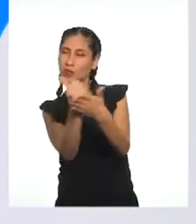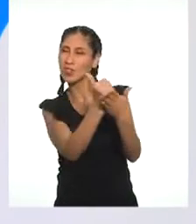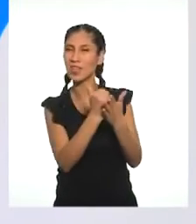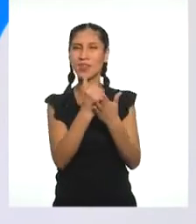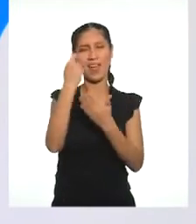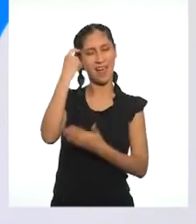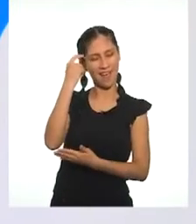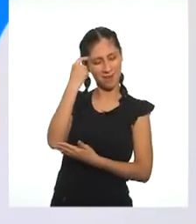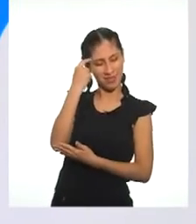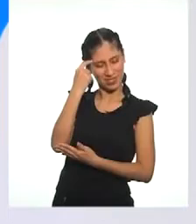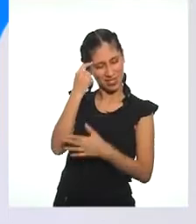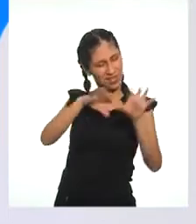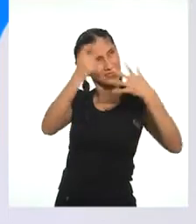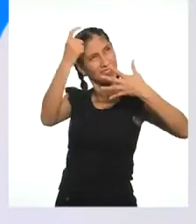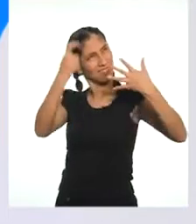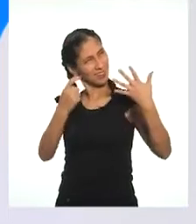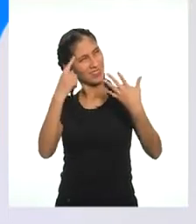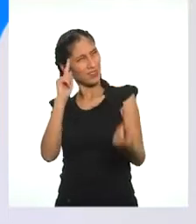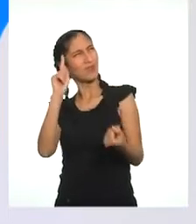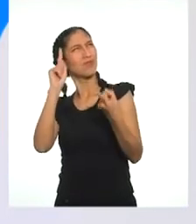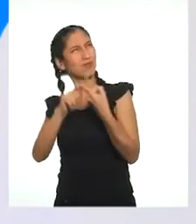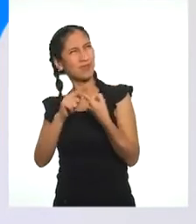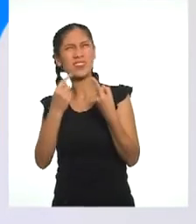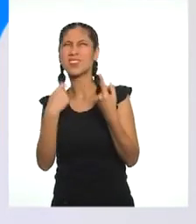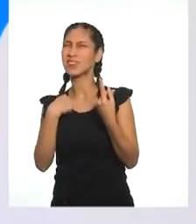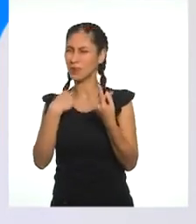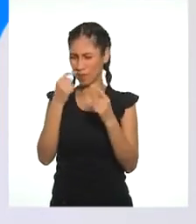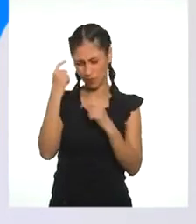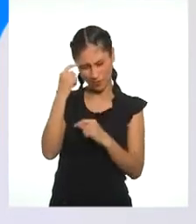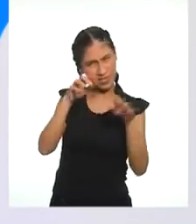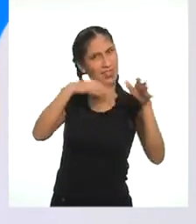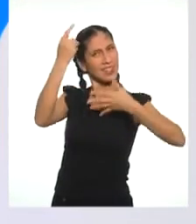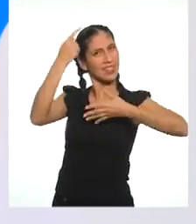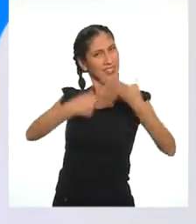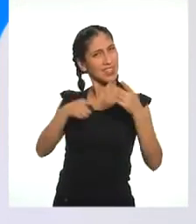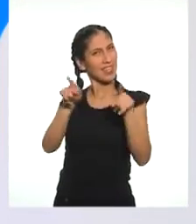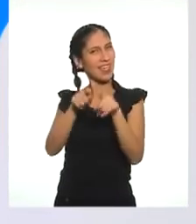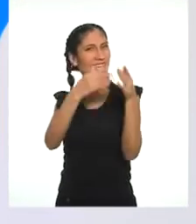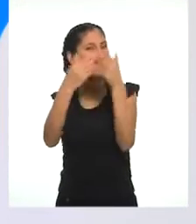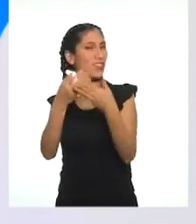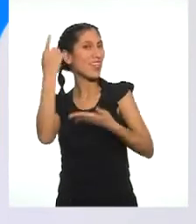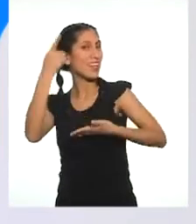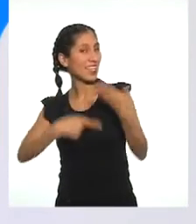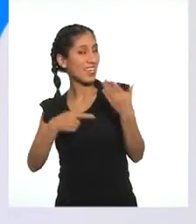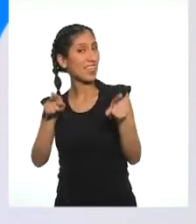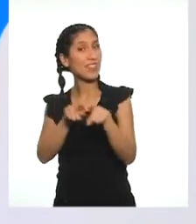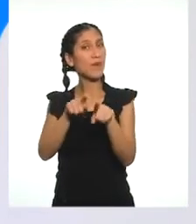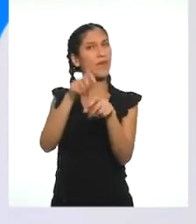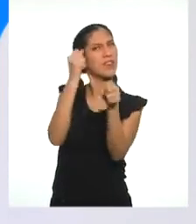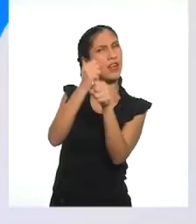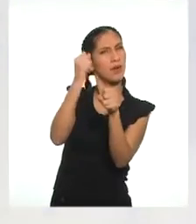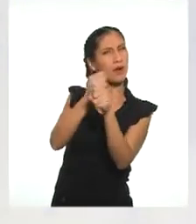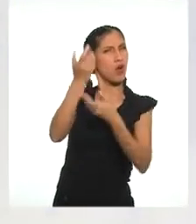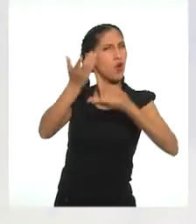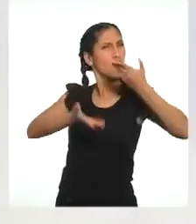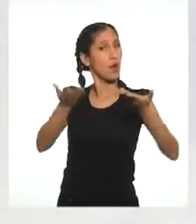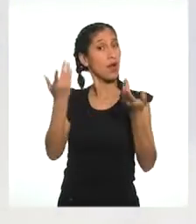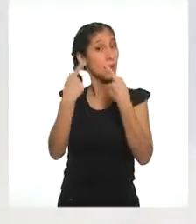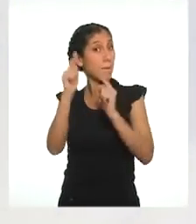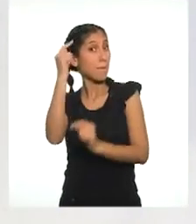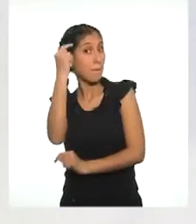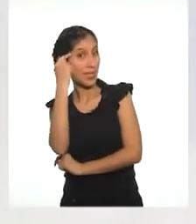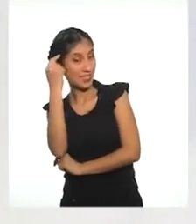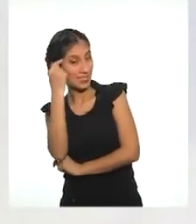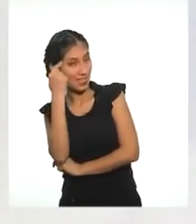tomar decisiones y a decidir qué acciones realizar, qué estudiar, qué tipo de trabajo buscar.